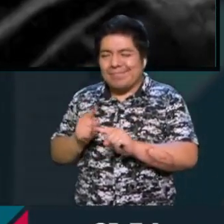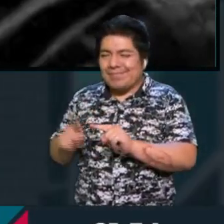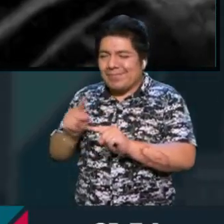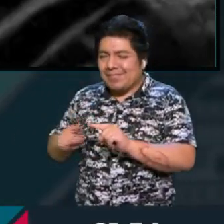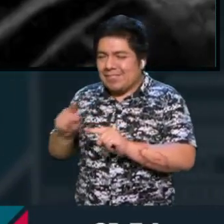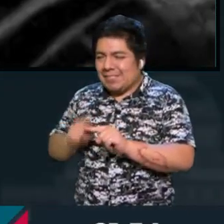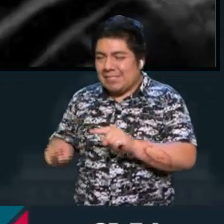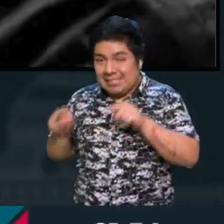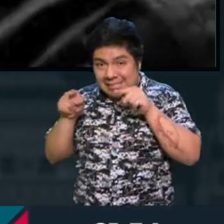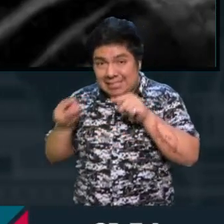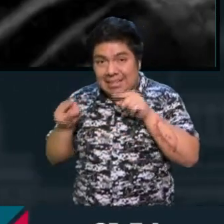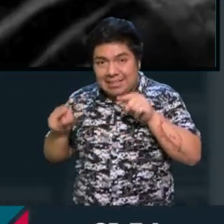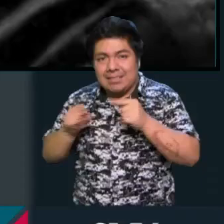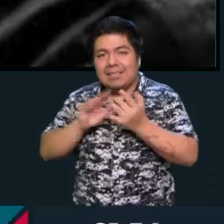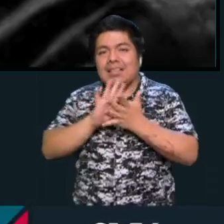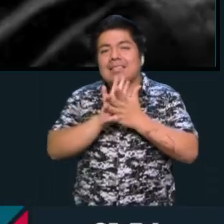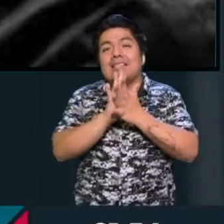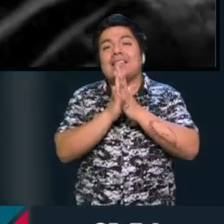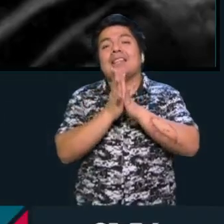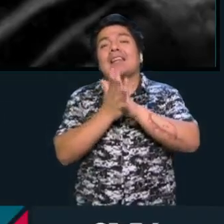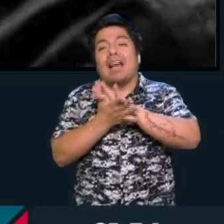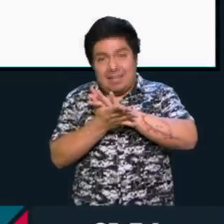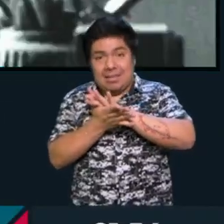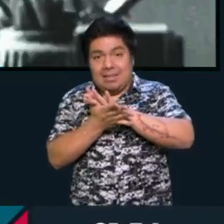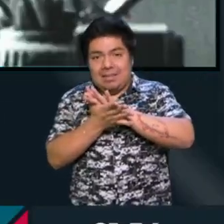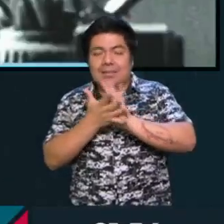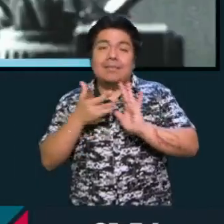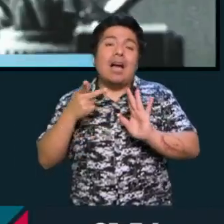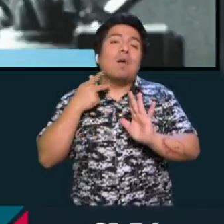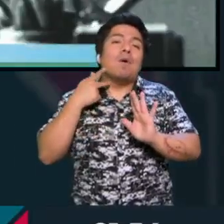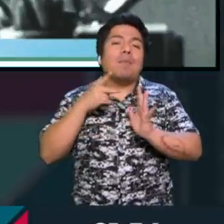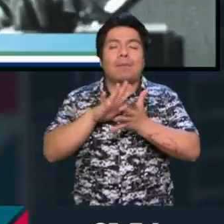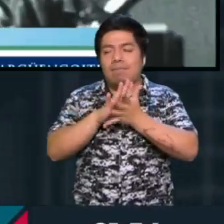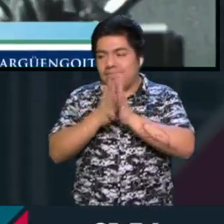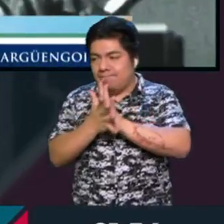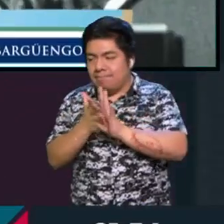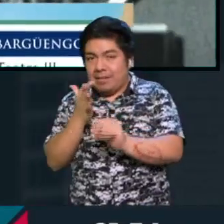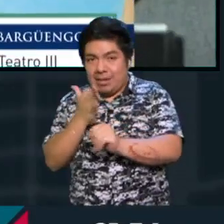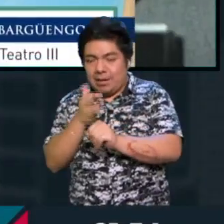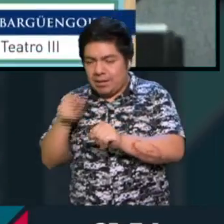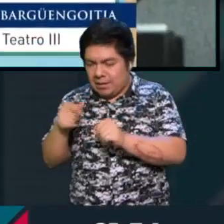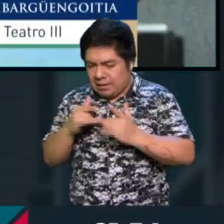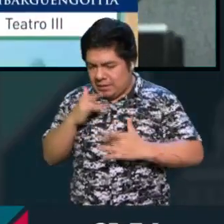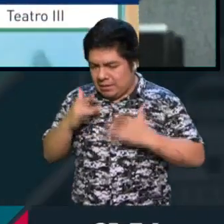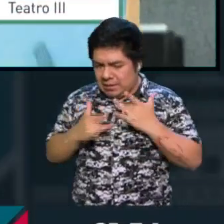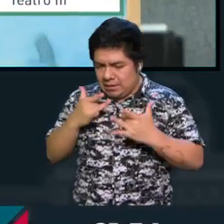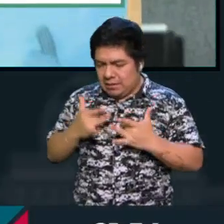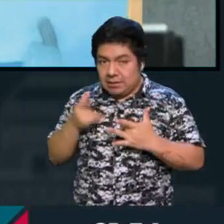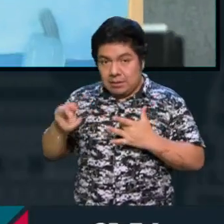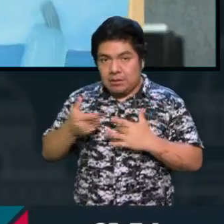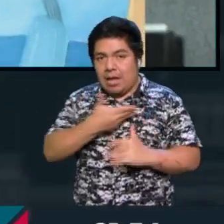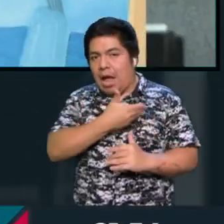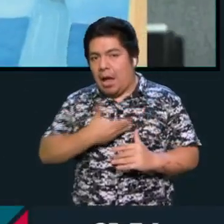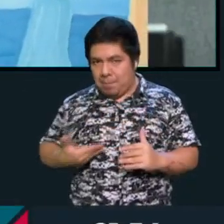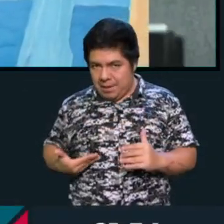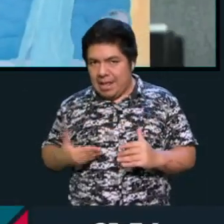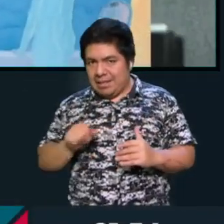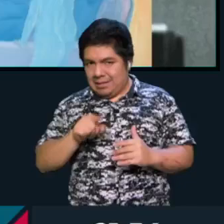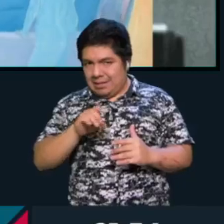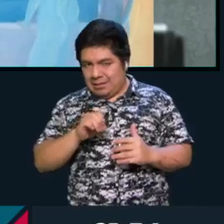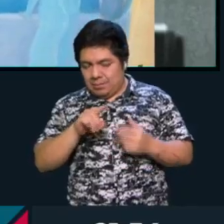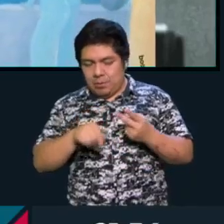dimensión de esa transformación política que estamos viviendo. El presidencialismo,